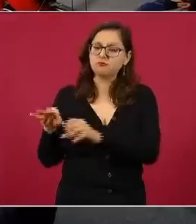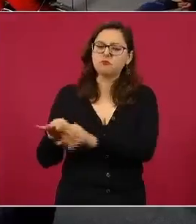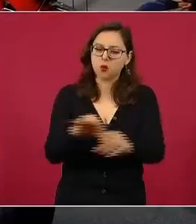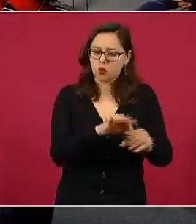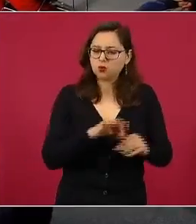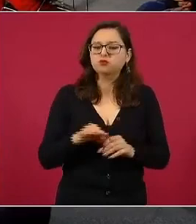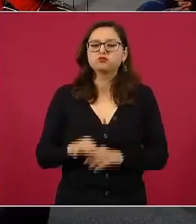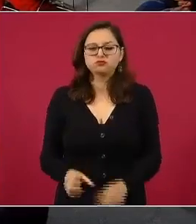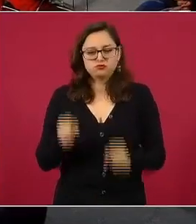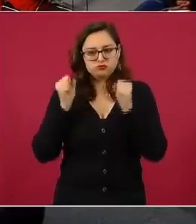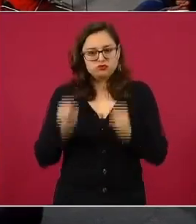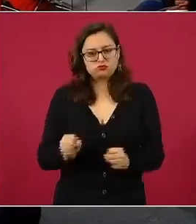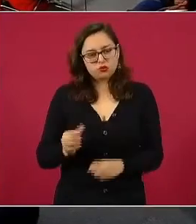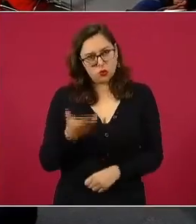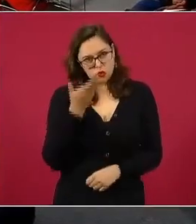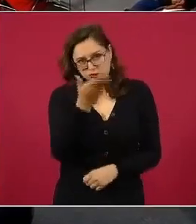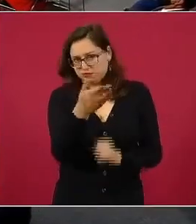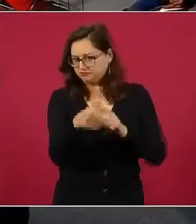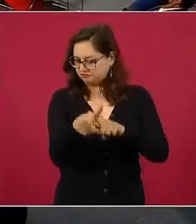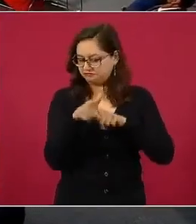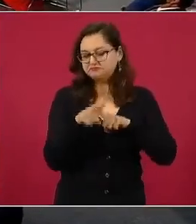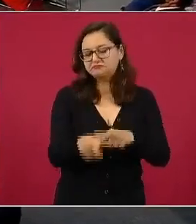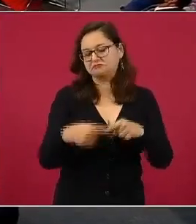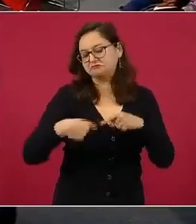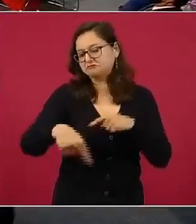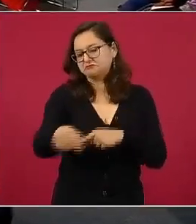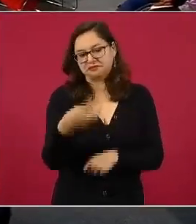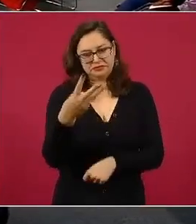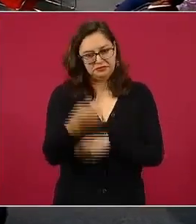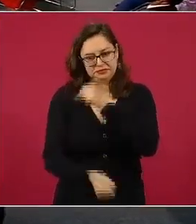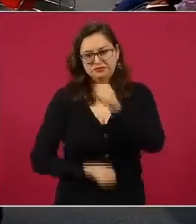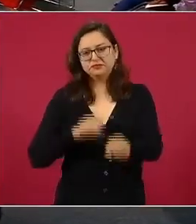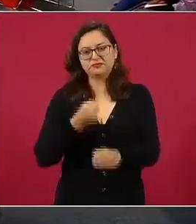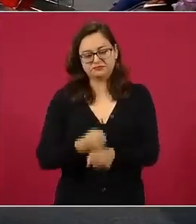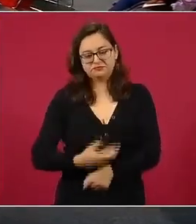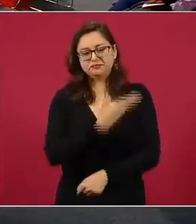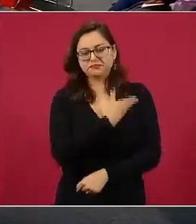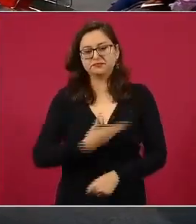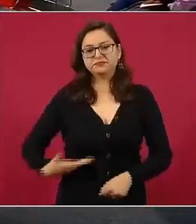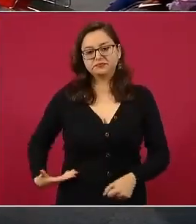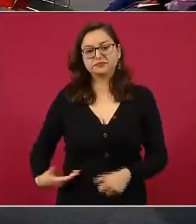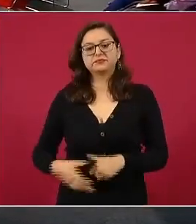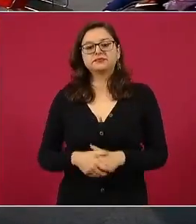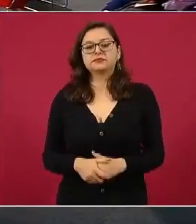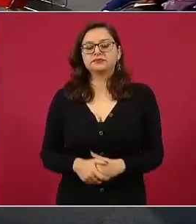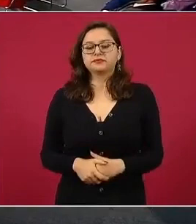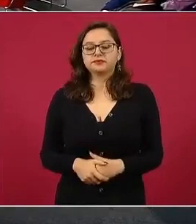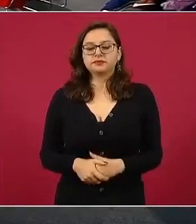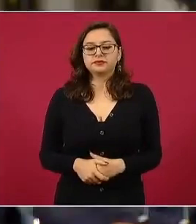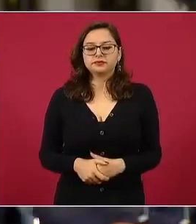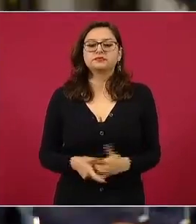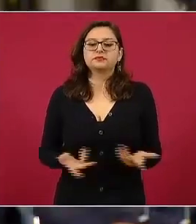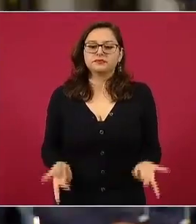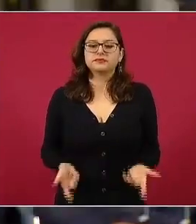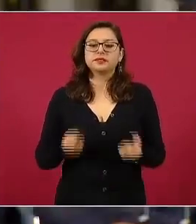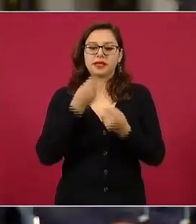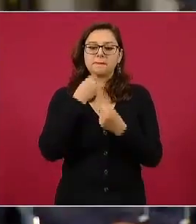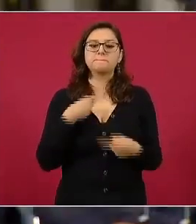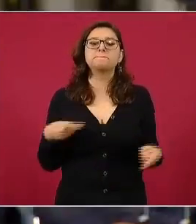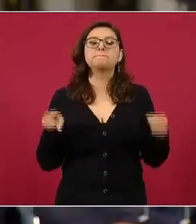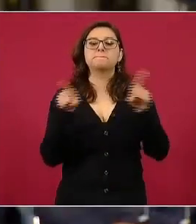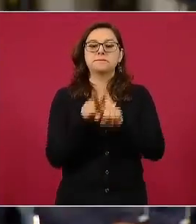usted sea mandatado para terminar los 3 años de su gobierno que le faltan, y por supuesto